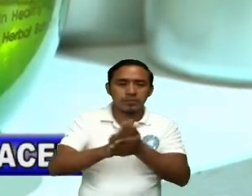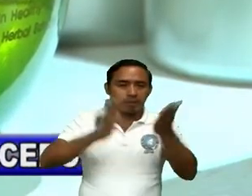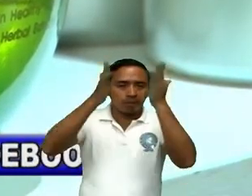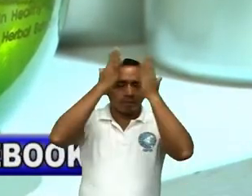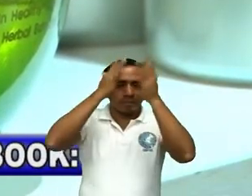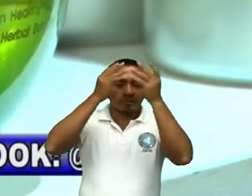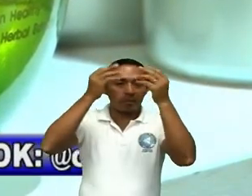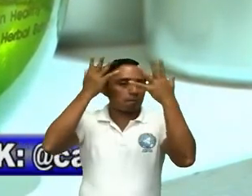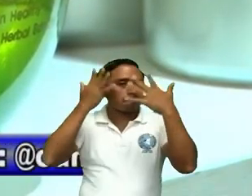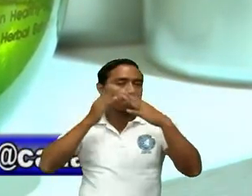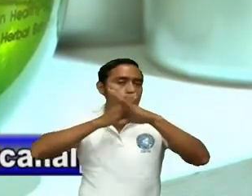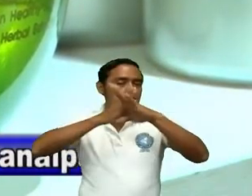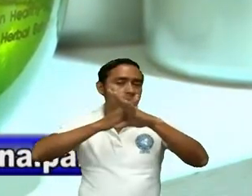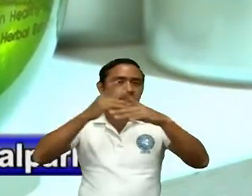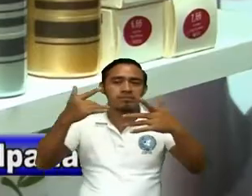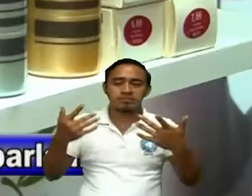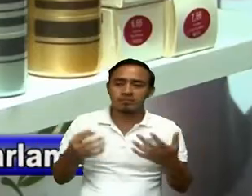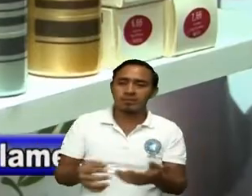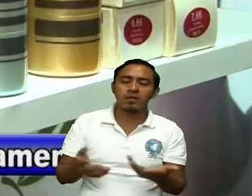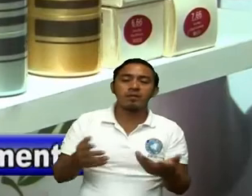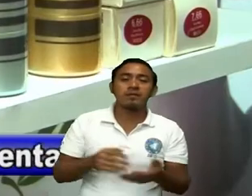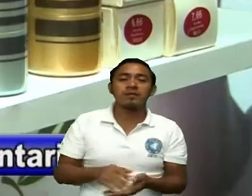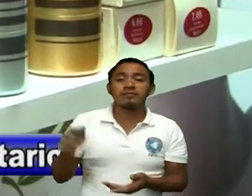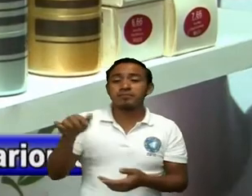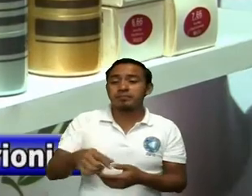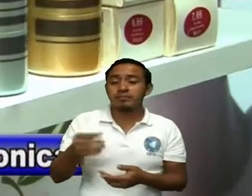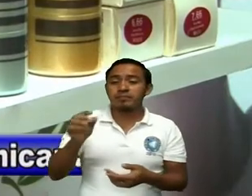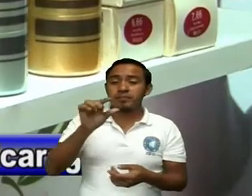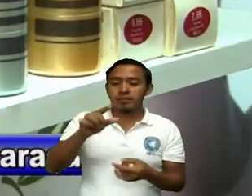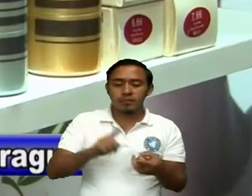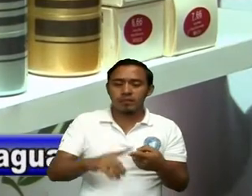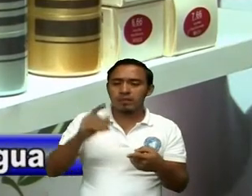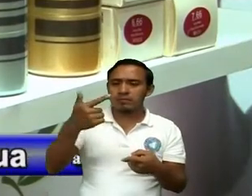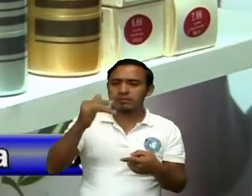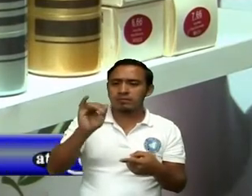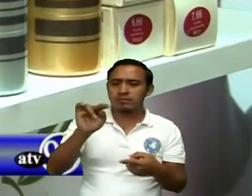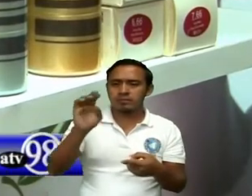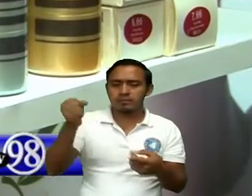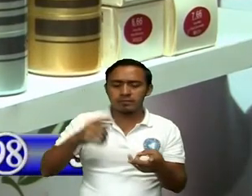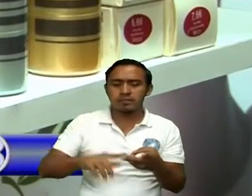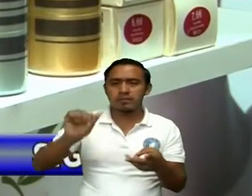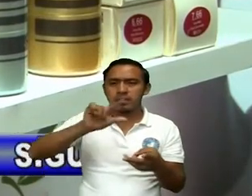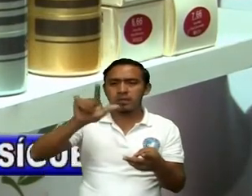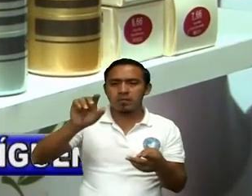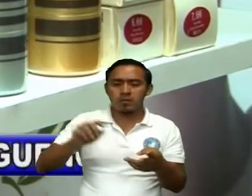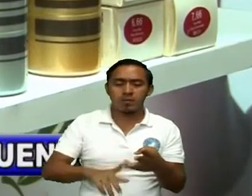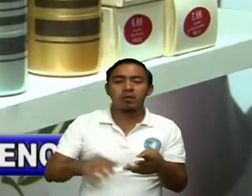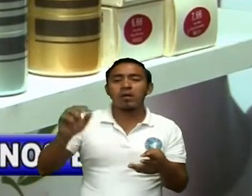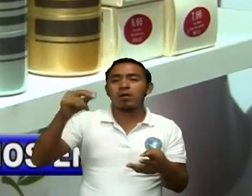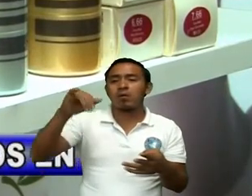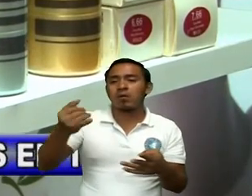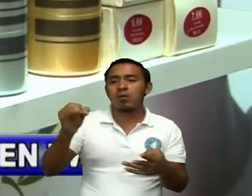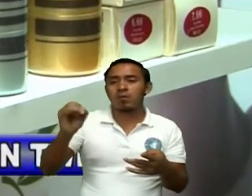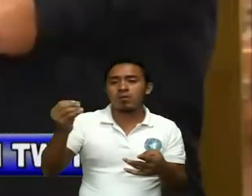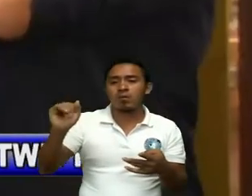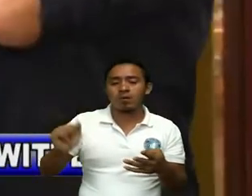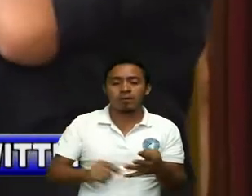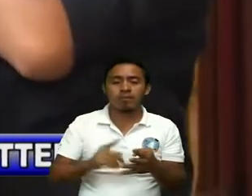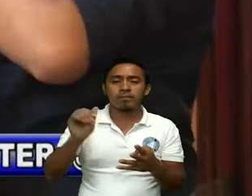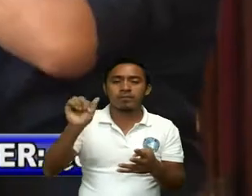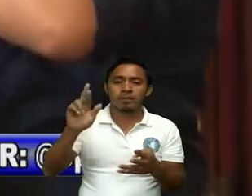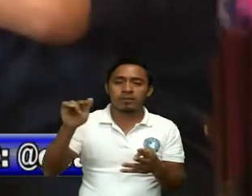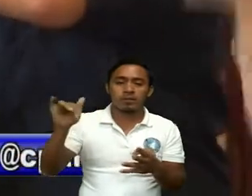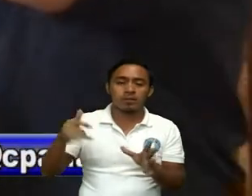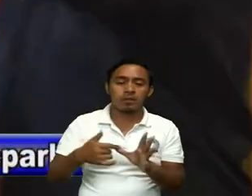cabello, para la caspa, para la grasa. En el caso de este tónico tiene ginseng, tiene aloe, tiene jojoba, tiene arnica, tiene